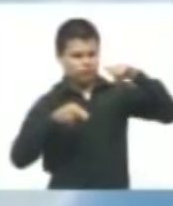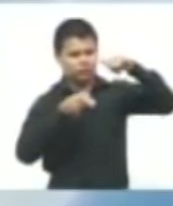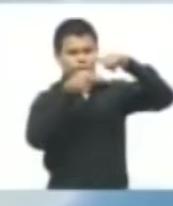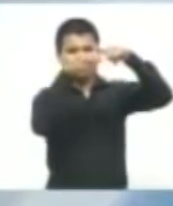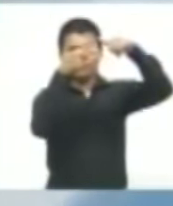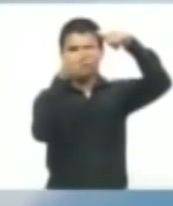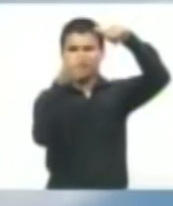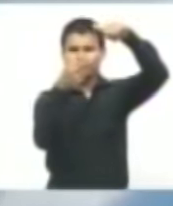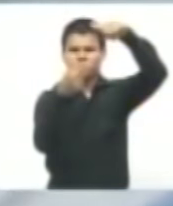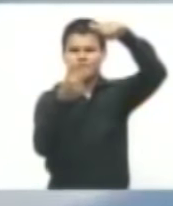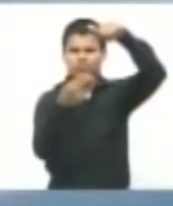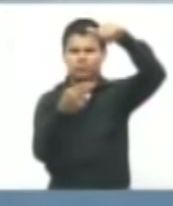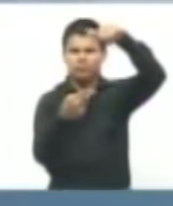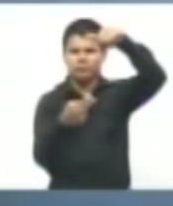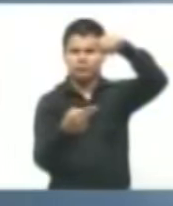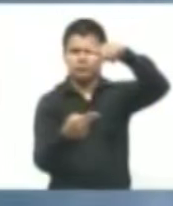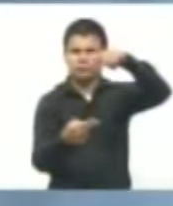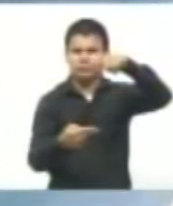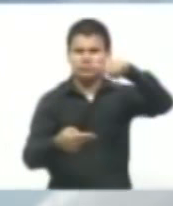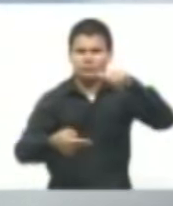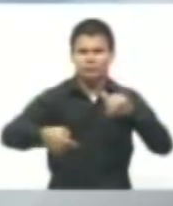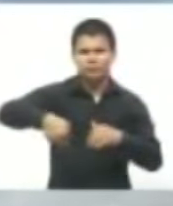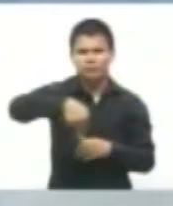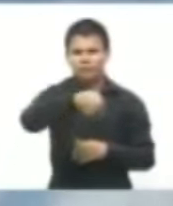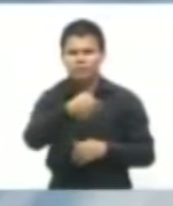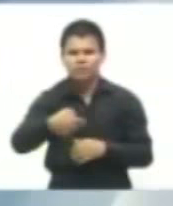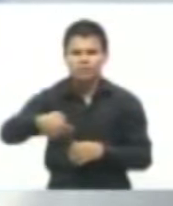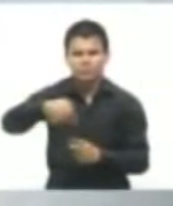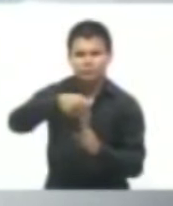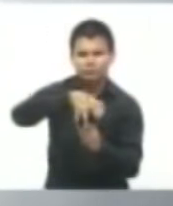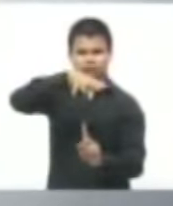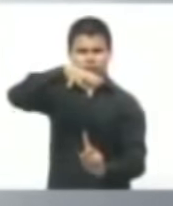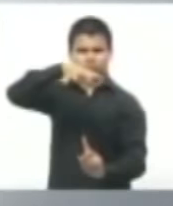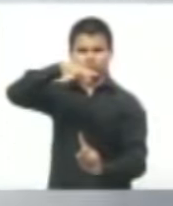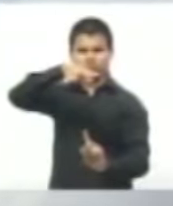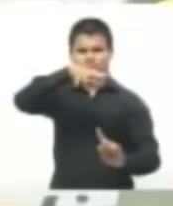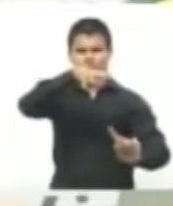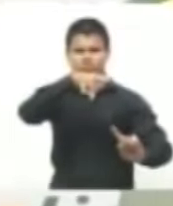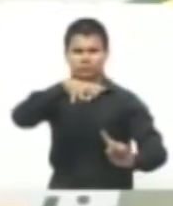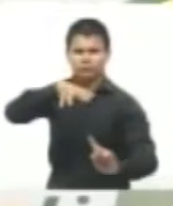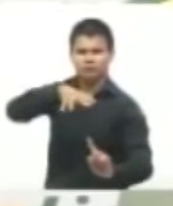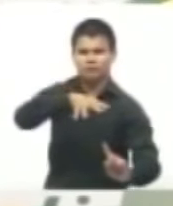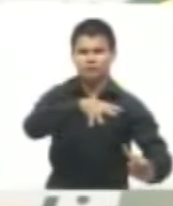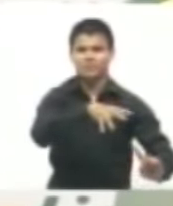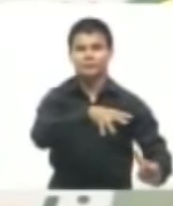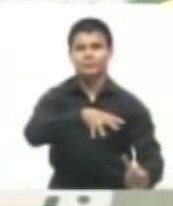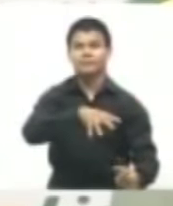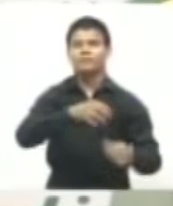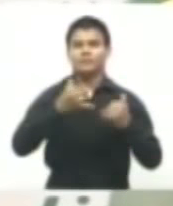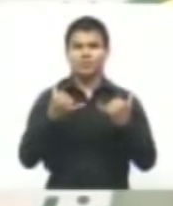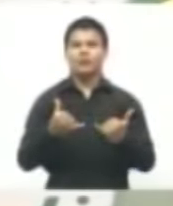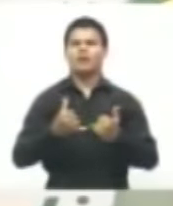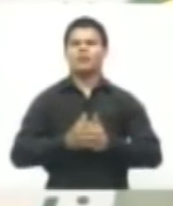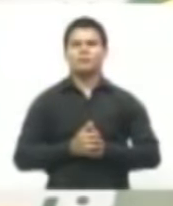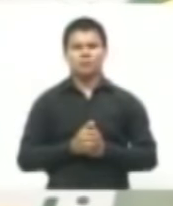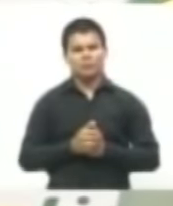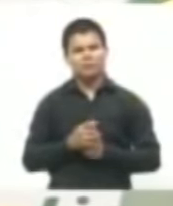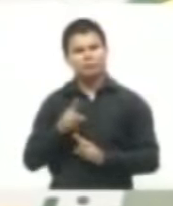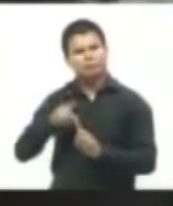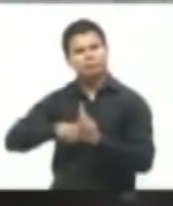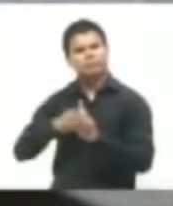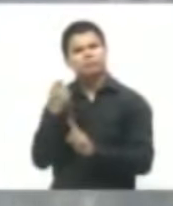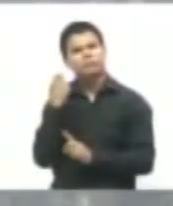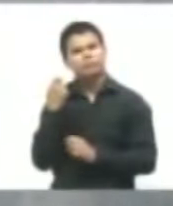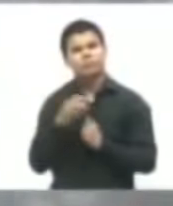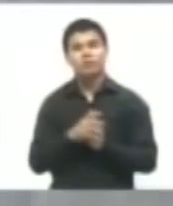de paracaidismo con sede en Flandes, Tolima, decidió abrir sus puertas en la Arenosa. Estamos acá hace un mes, ya han saltado más de